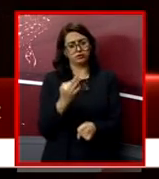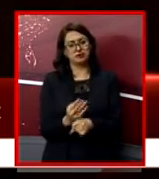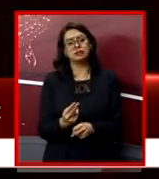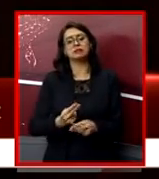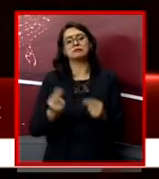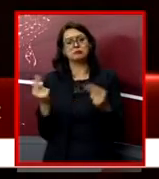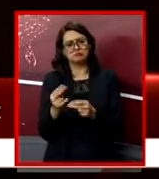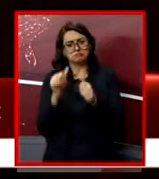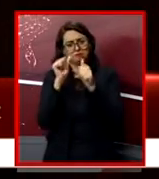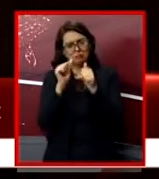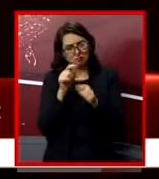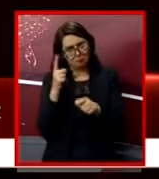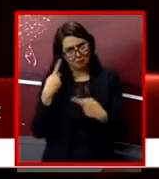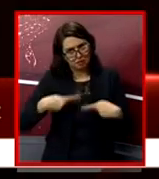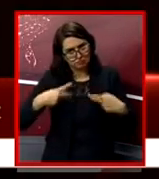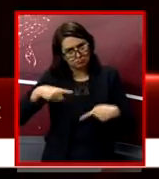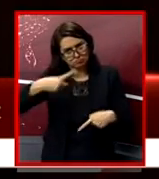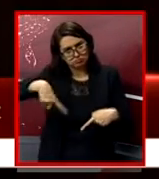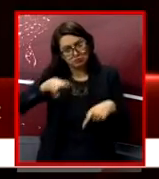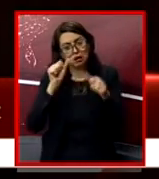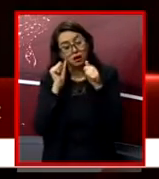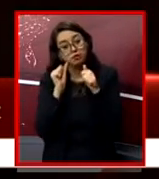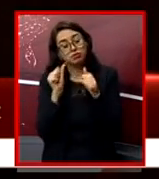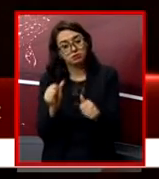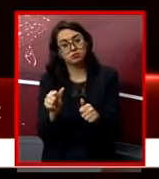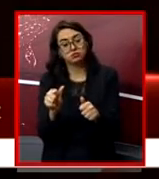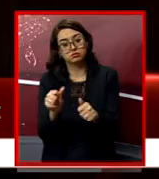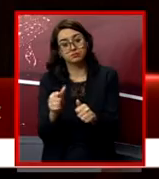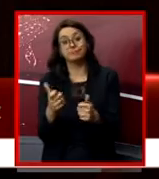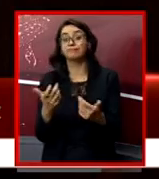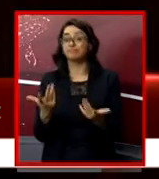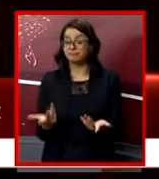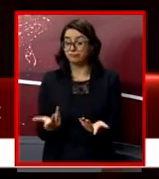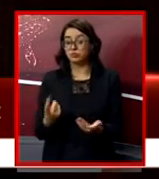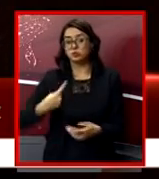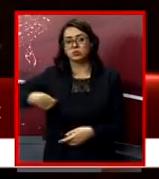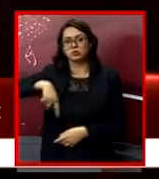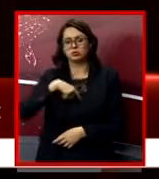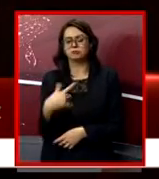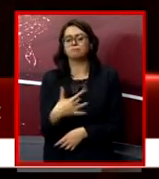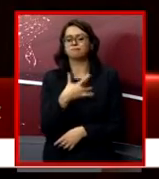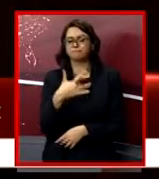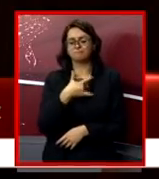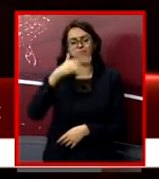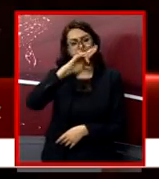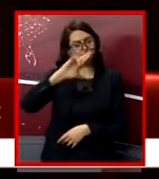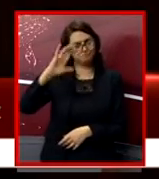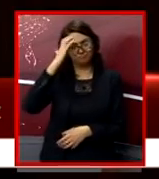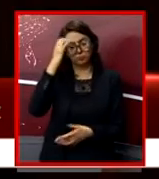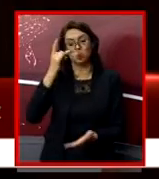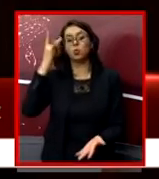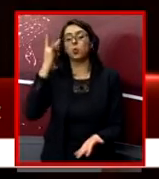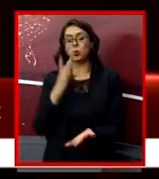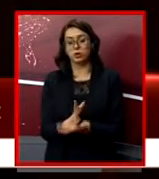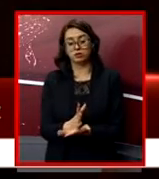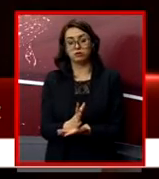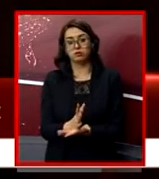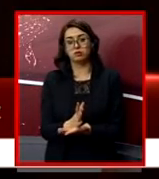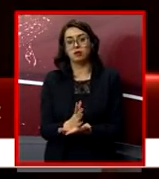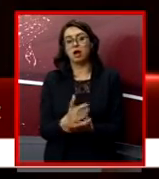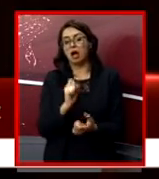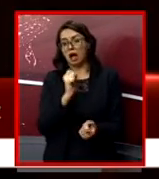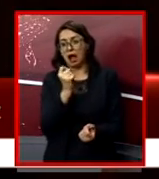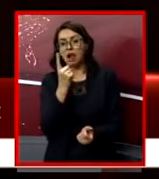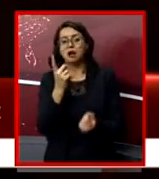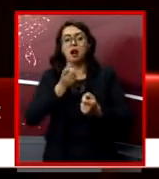que escuchemos a los ciudadanos. Así pues, no nos queda más que reconocer que no habrá nunca